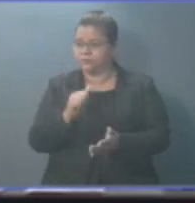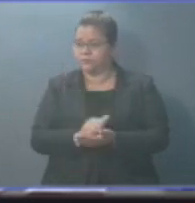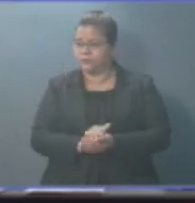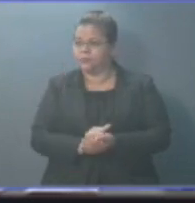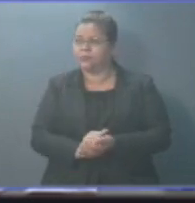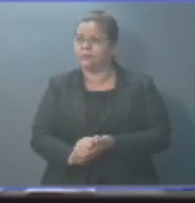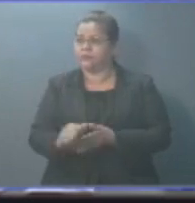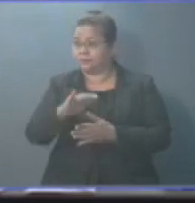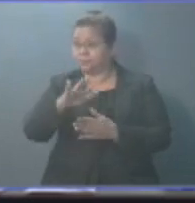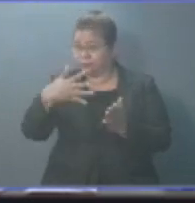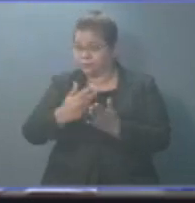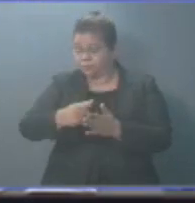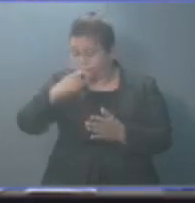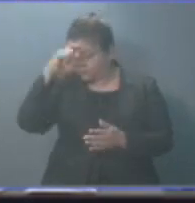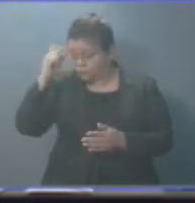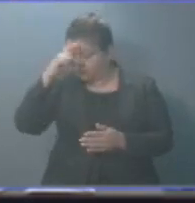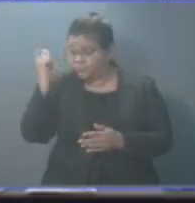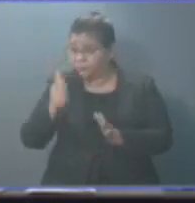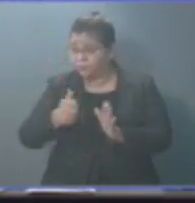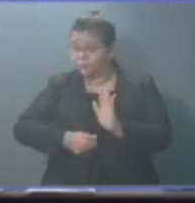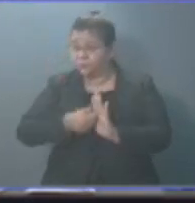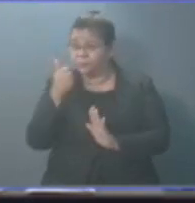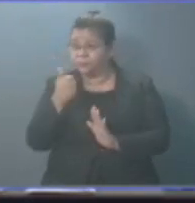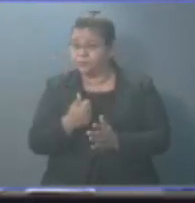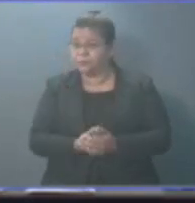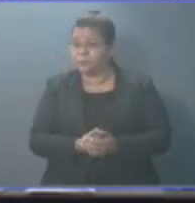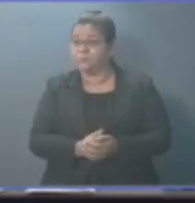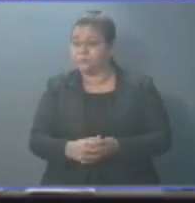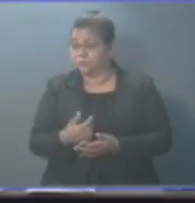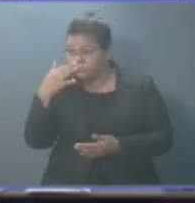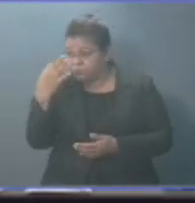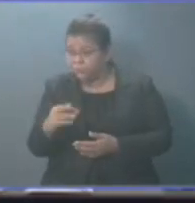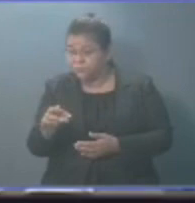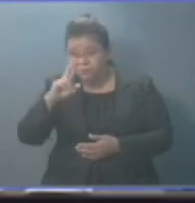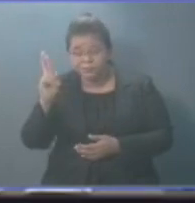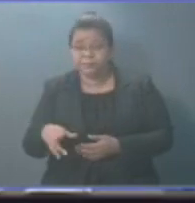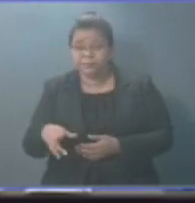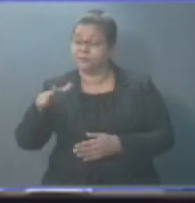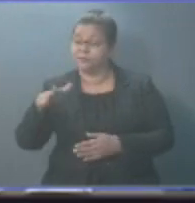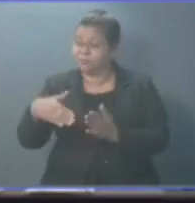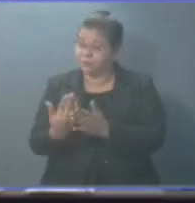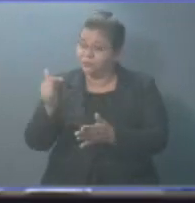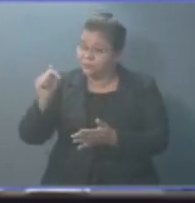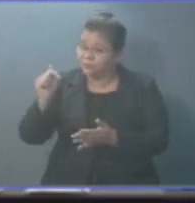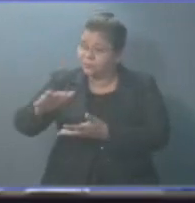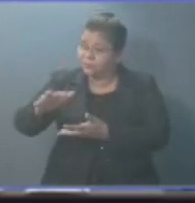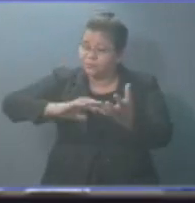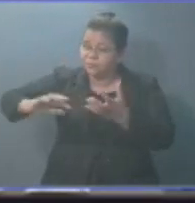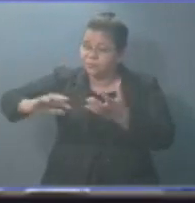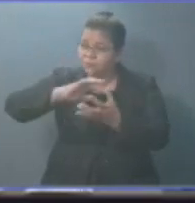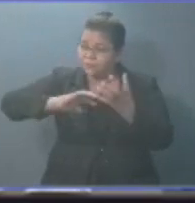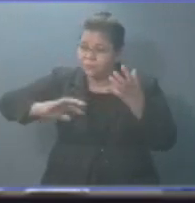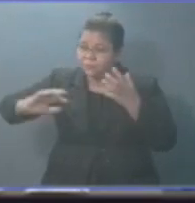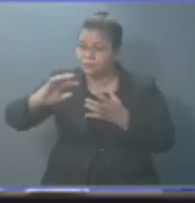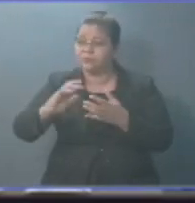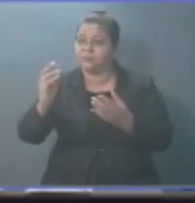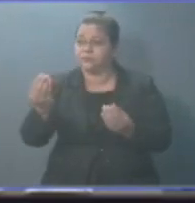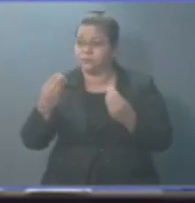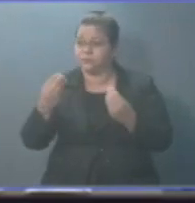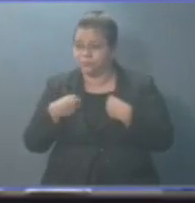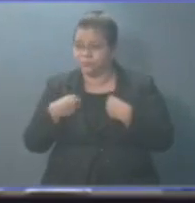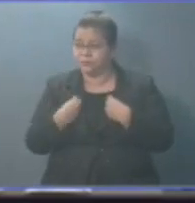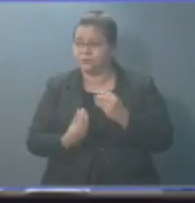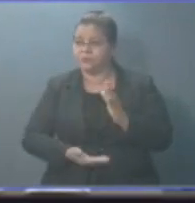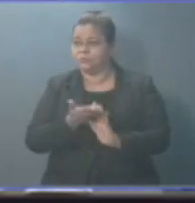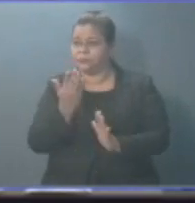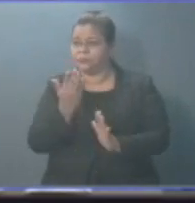todas las obras en marcha. Esto es lo que verdaderamente está sucediendo. Este desorden, esta improvisación es la que verdaderamente